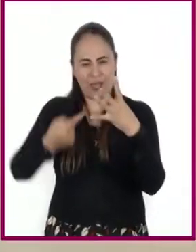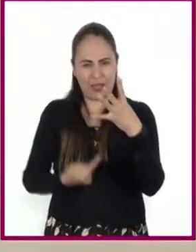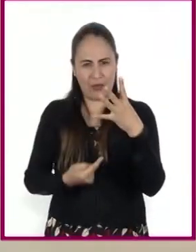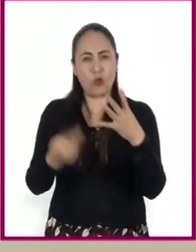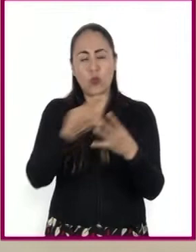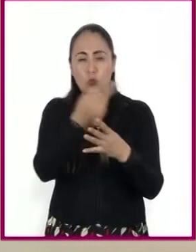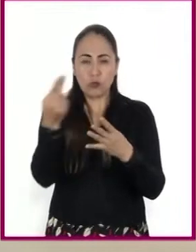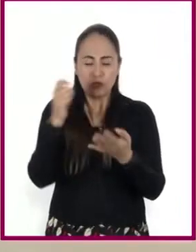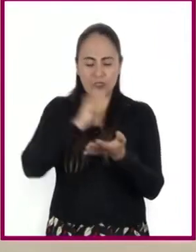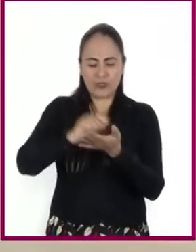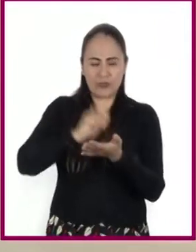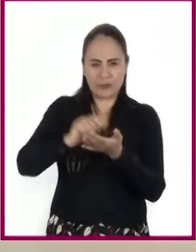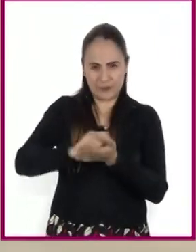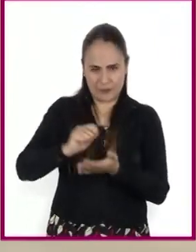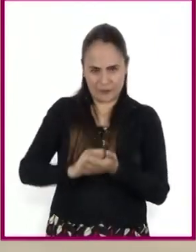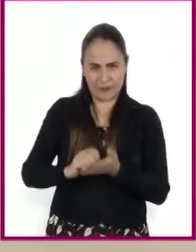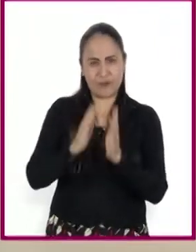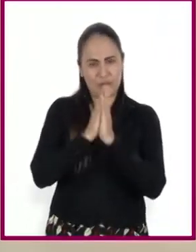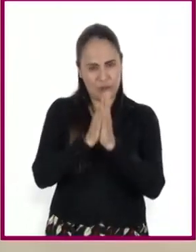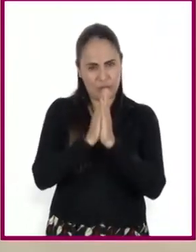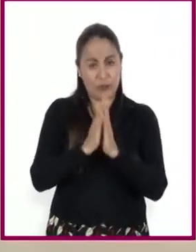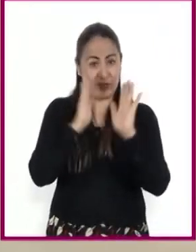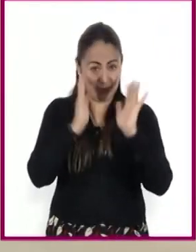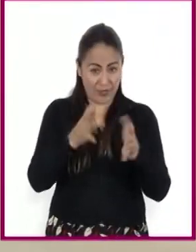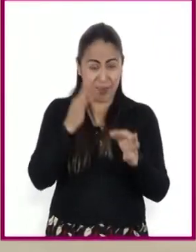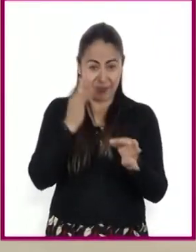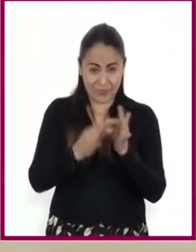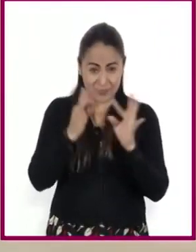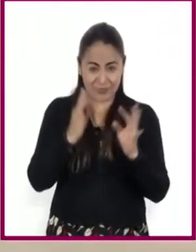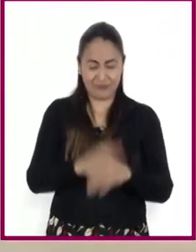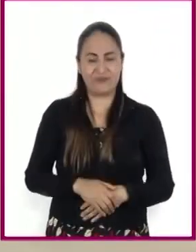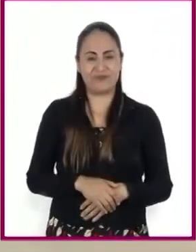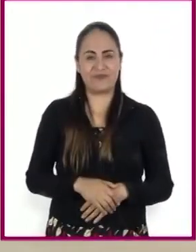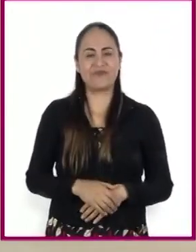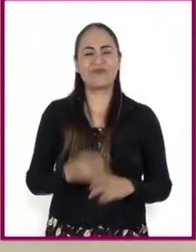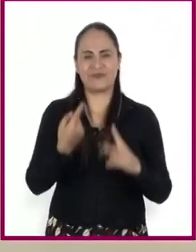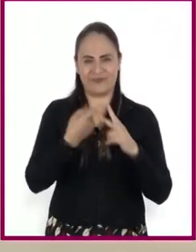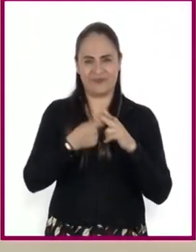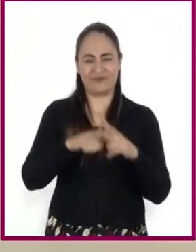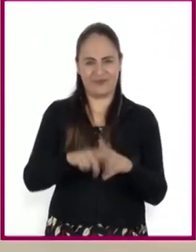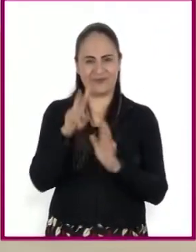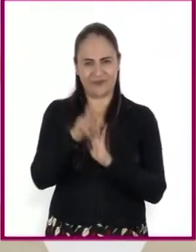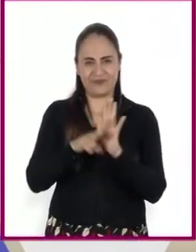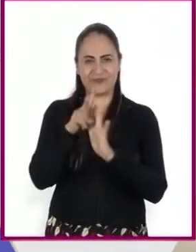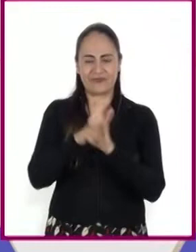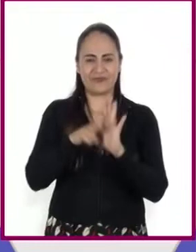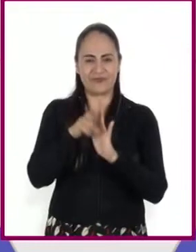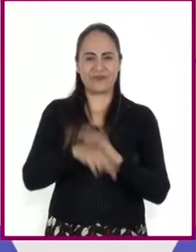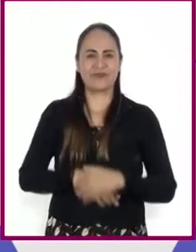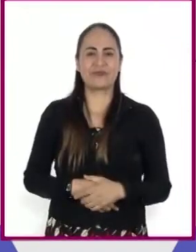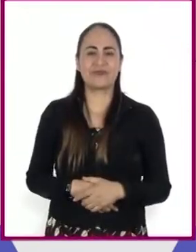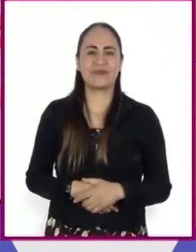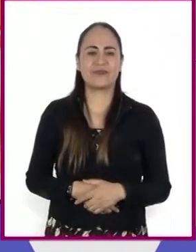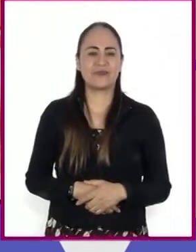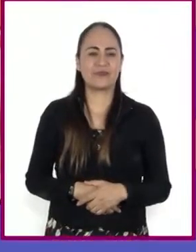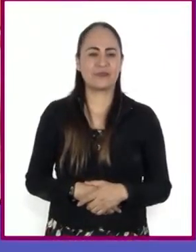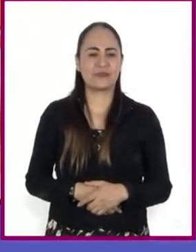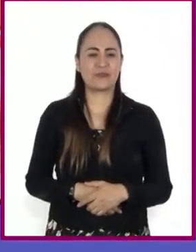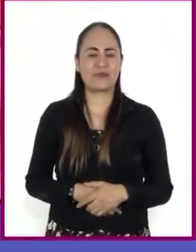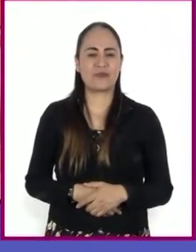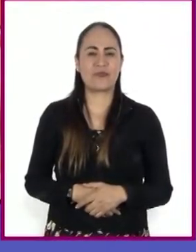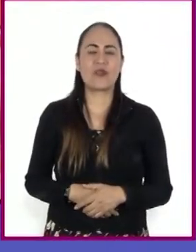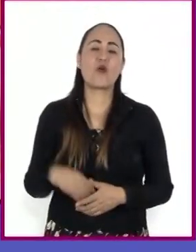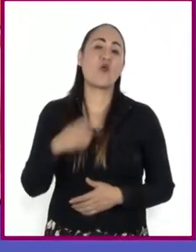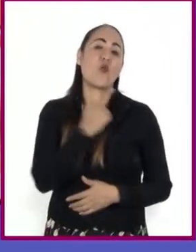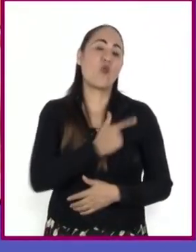para complementar sus apuntes. ¿Listas y listos? Muy bien, ¡corre video! Es un placer estar